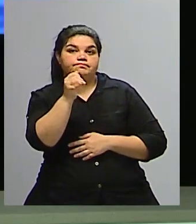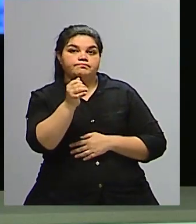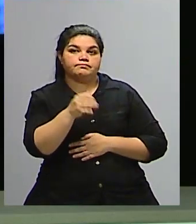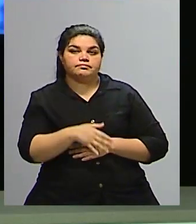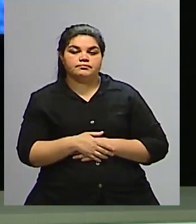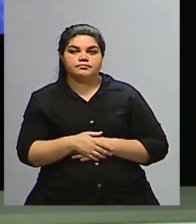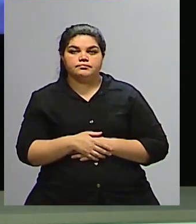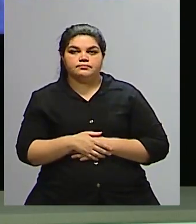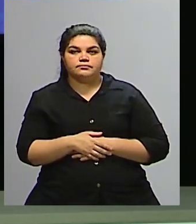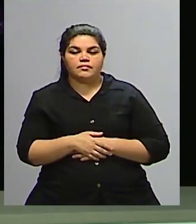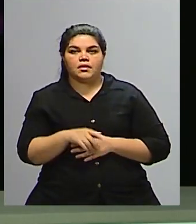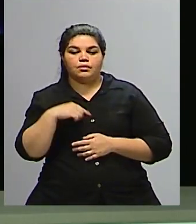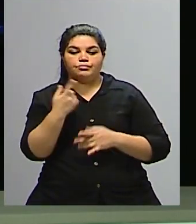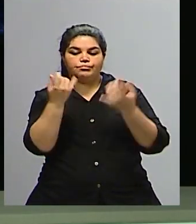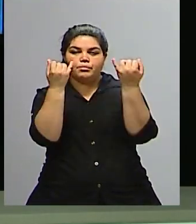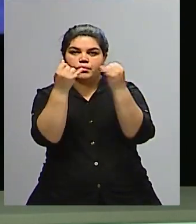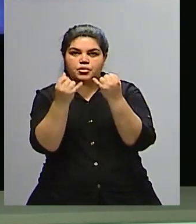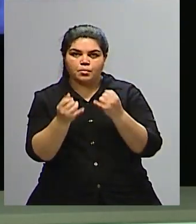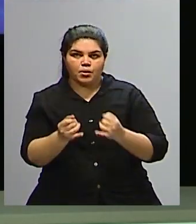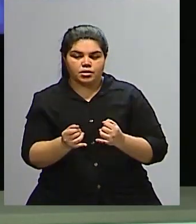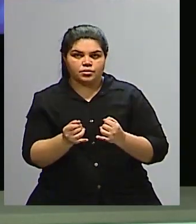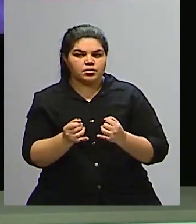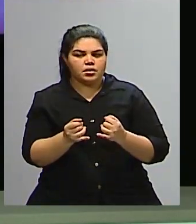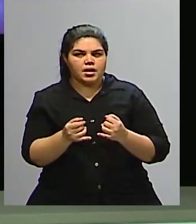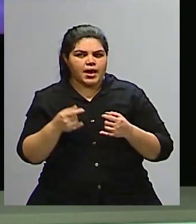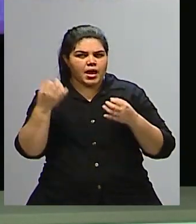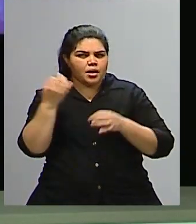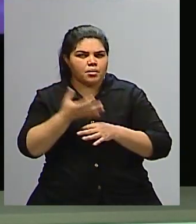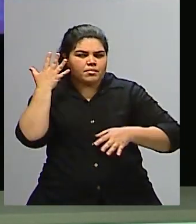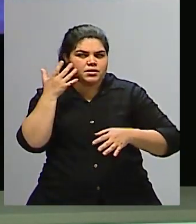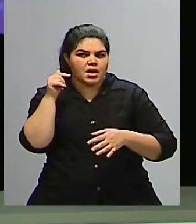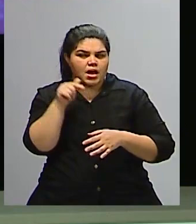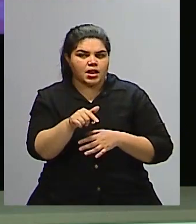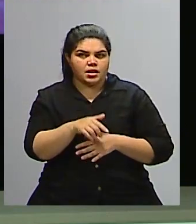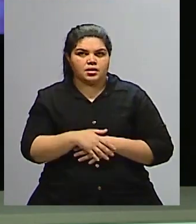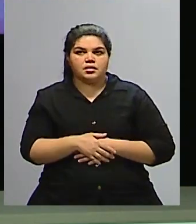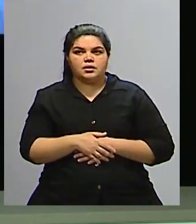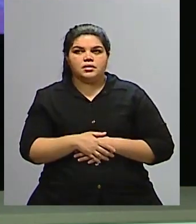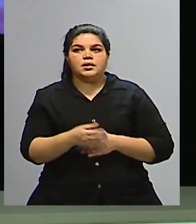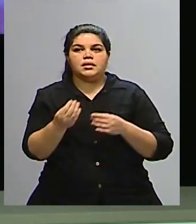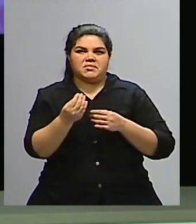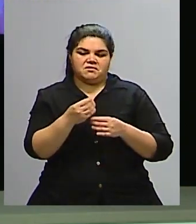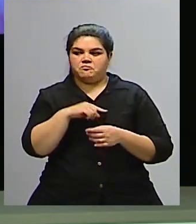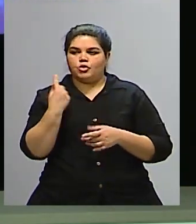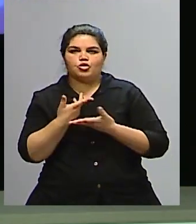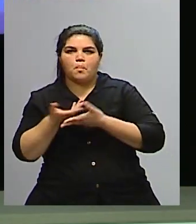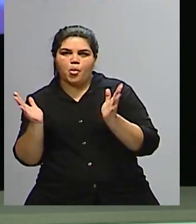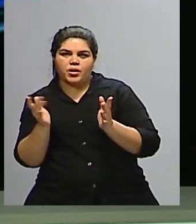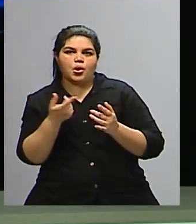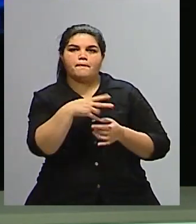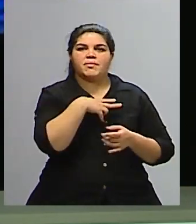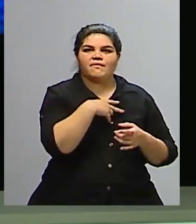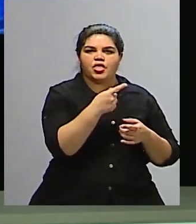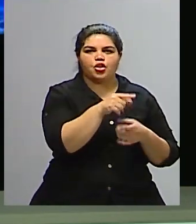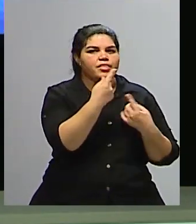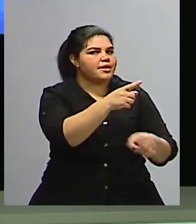una característica muy especial al ser el presupuesto público distinto a un presupuesto de la actividad privada, ¿no? Porque en el presupuesto de la actividad